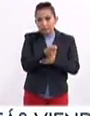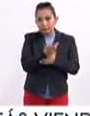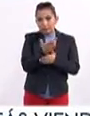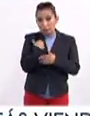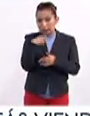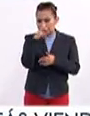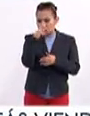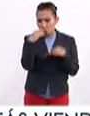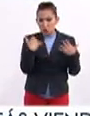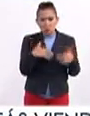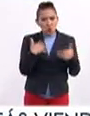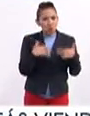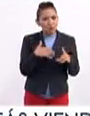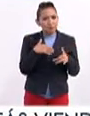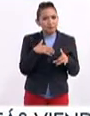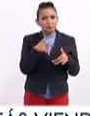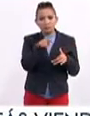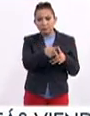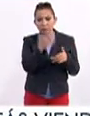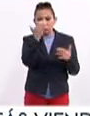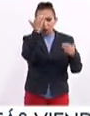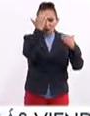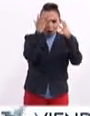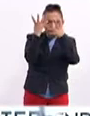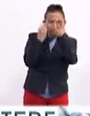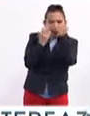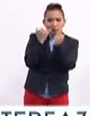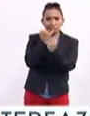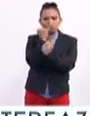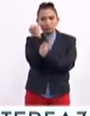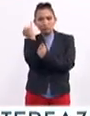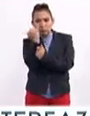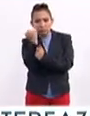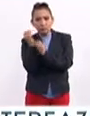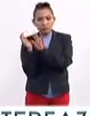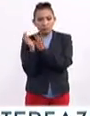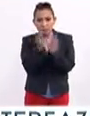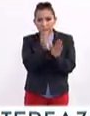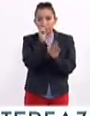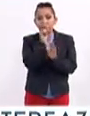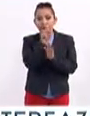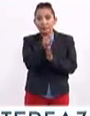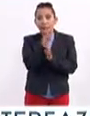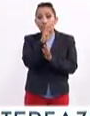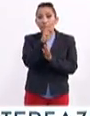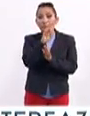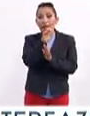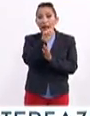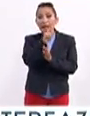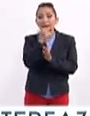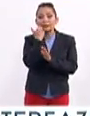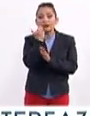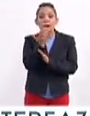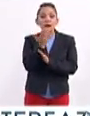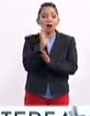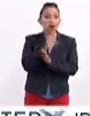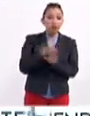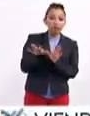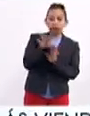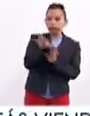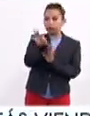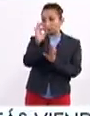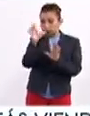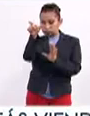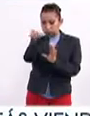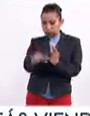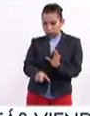muy exigente, la parte de los conocimientos, de los idiomas, creo que son becas que también buscan formar